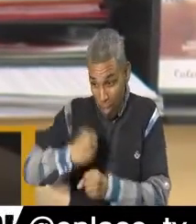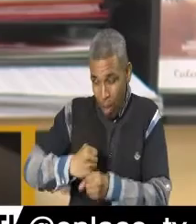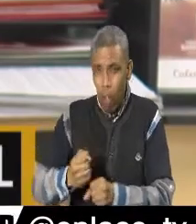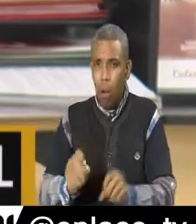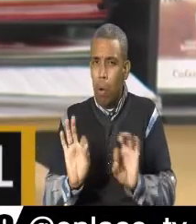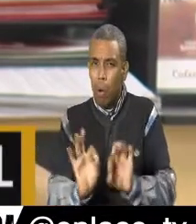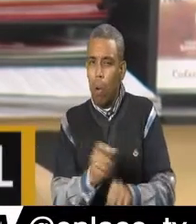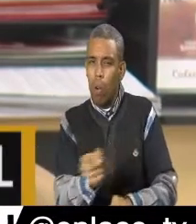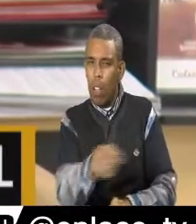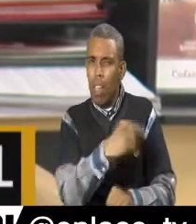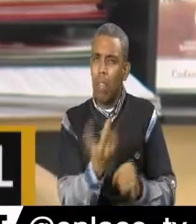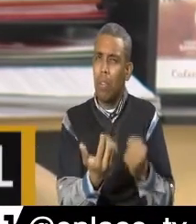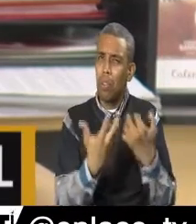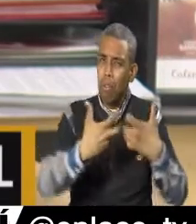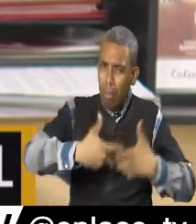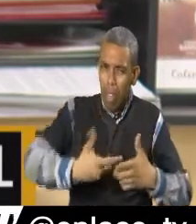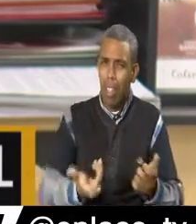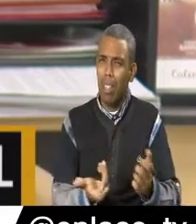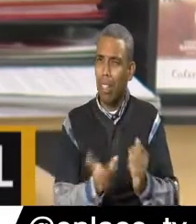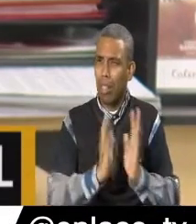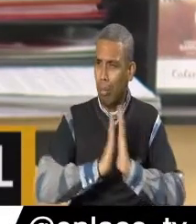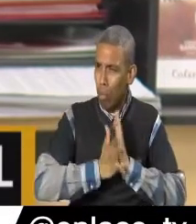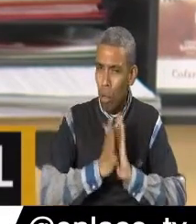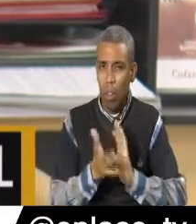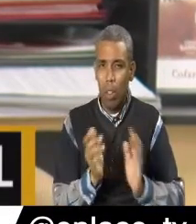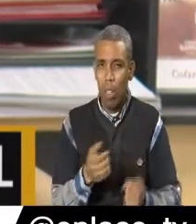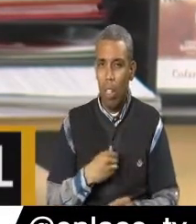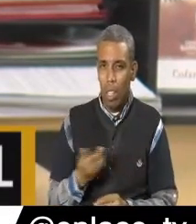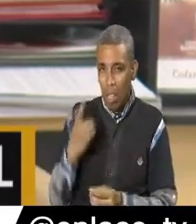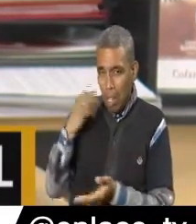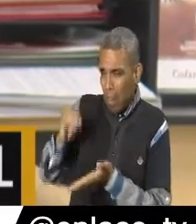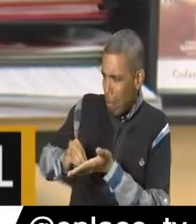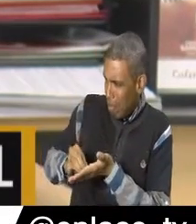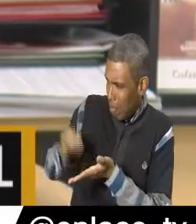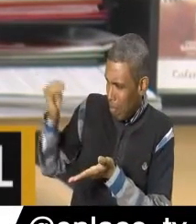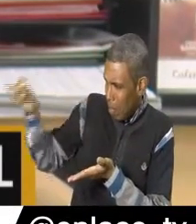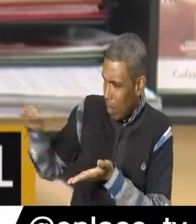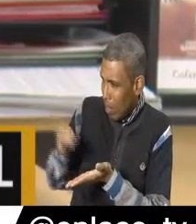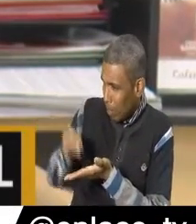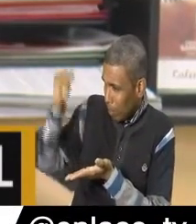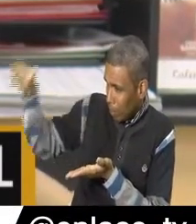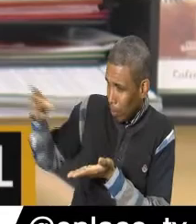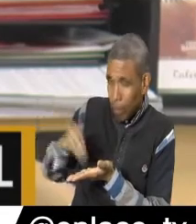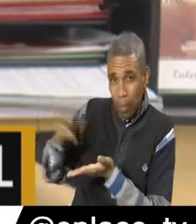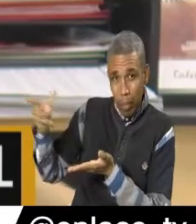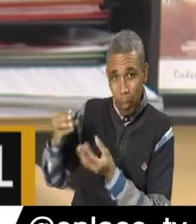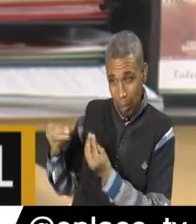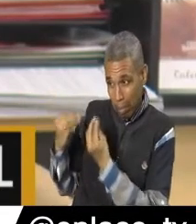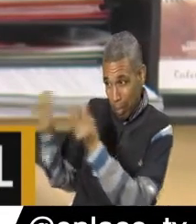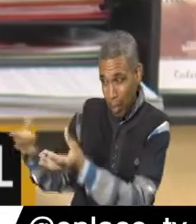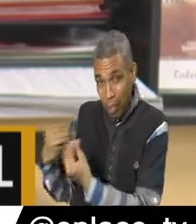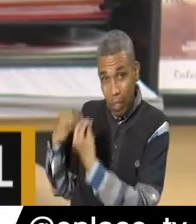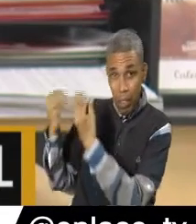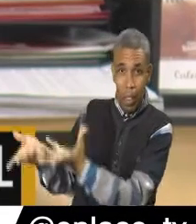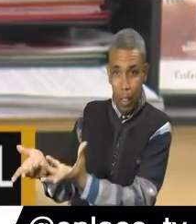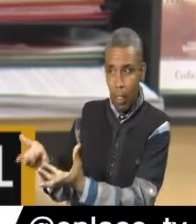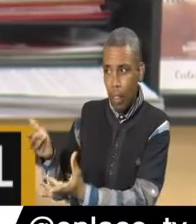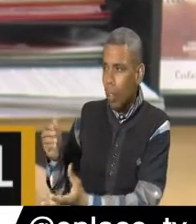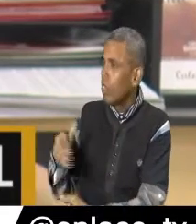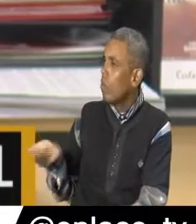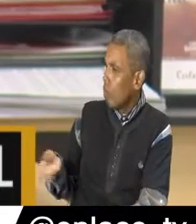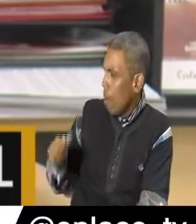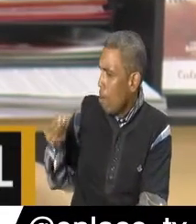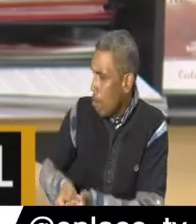han puesto capital, han puesto su material de trabajo, su materia prima al